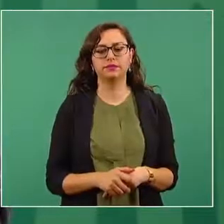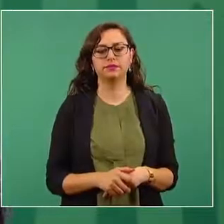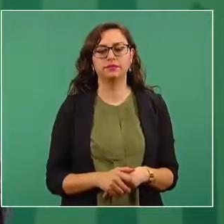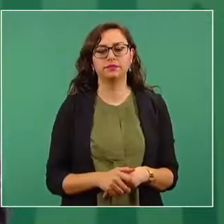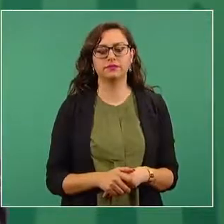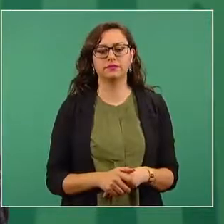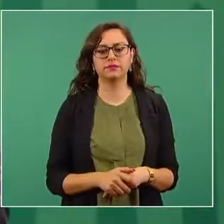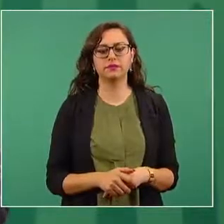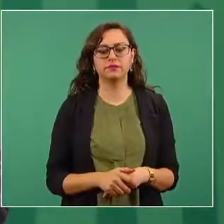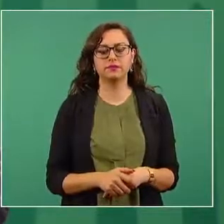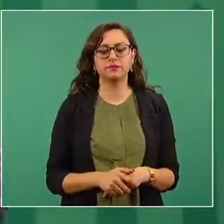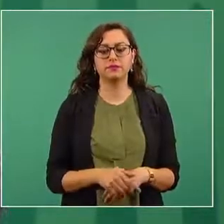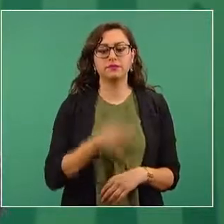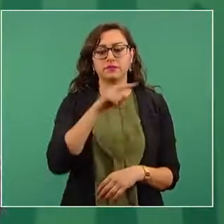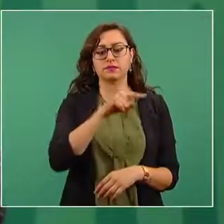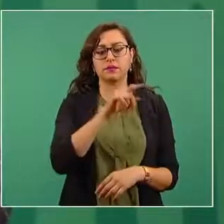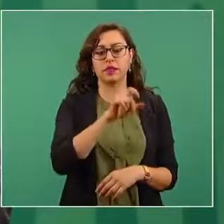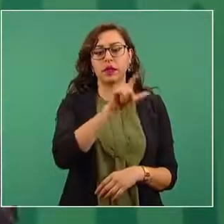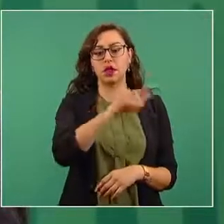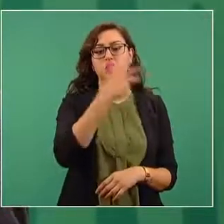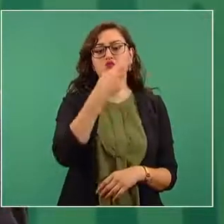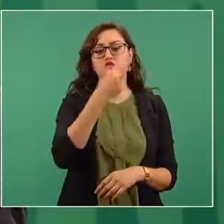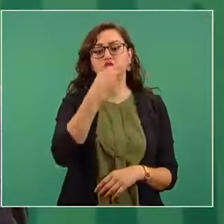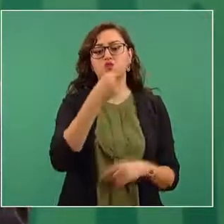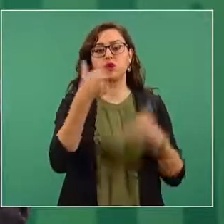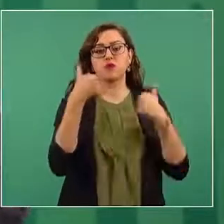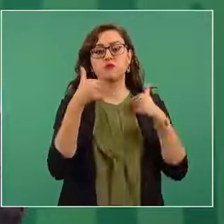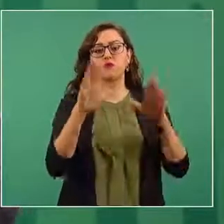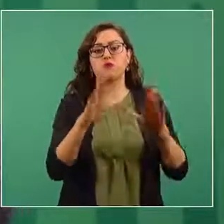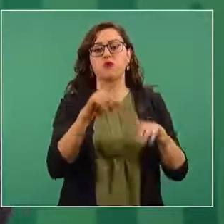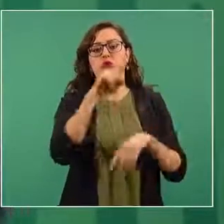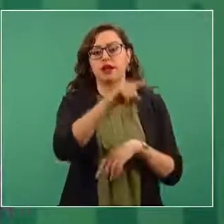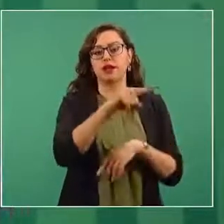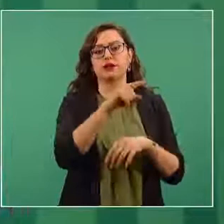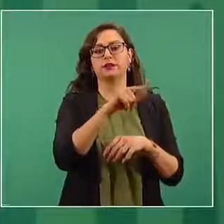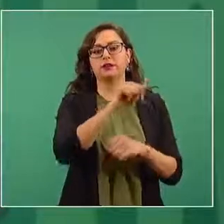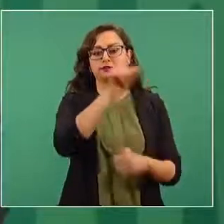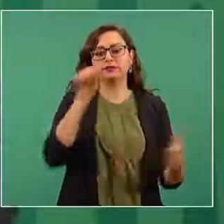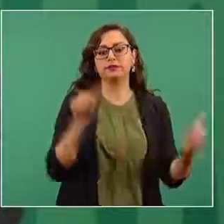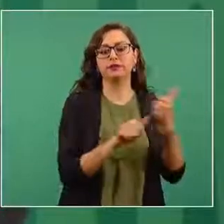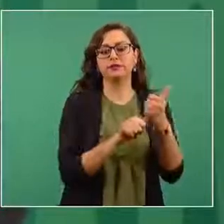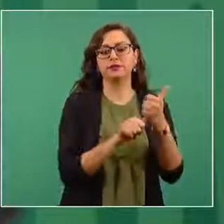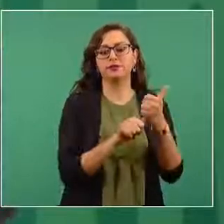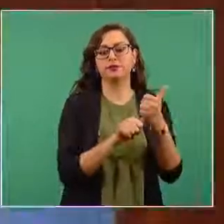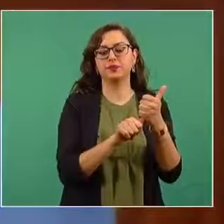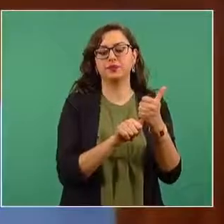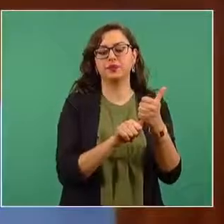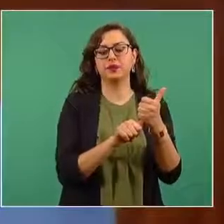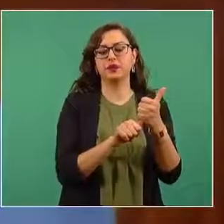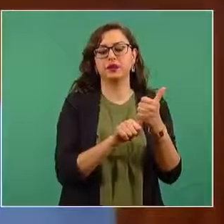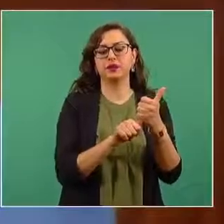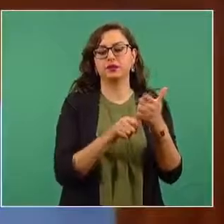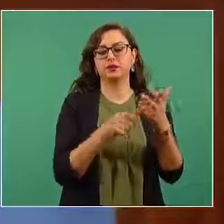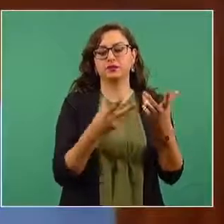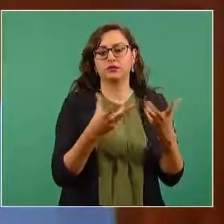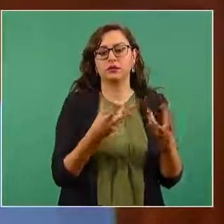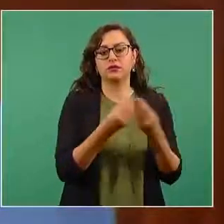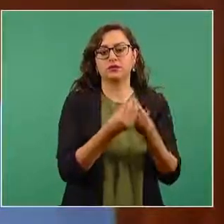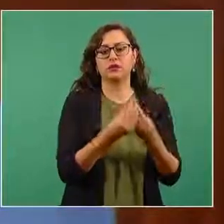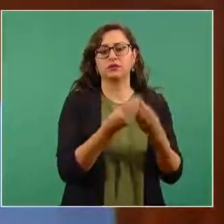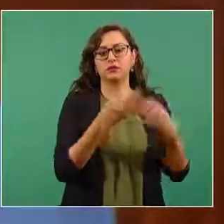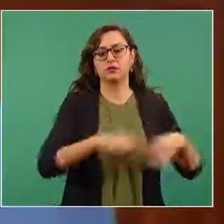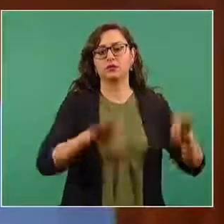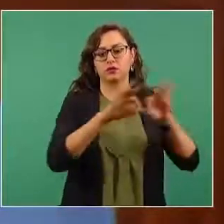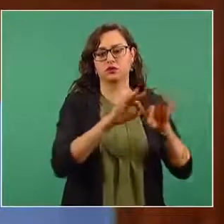Fue, como ustedes saben, asesor, o ha sido durante muchos años el asesor, o uno de los asesores más importantes del